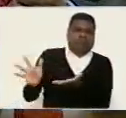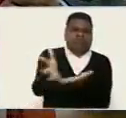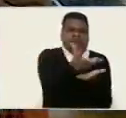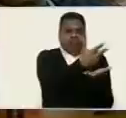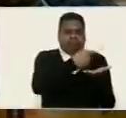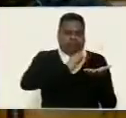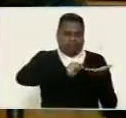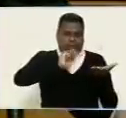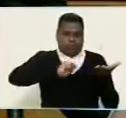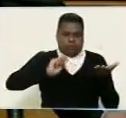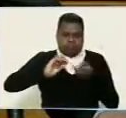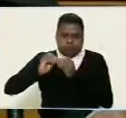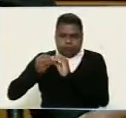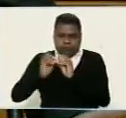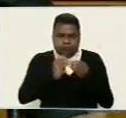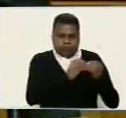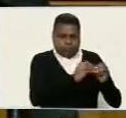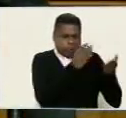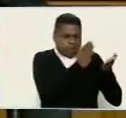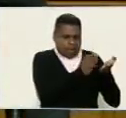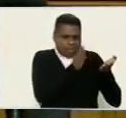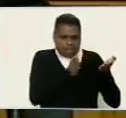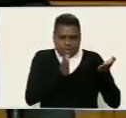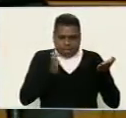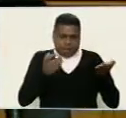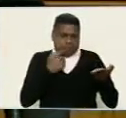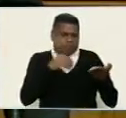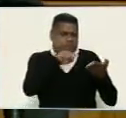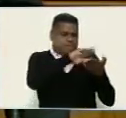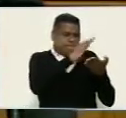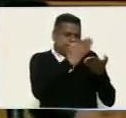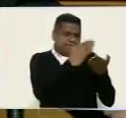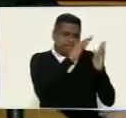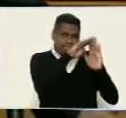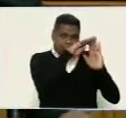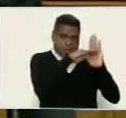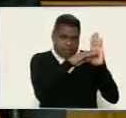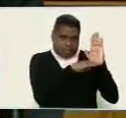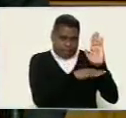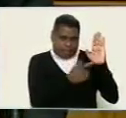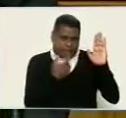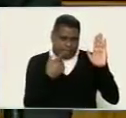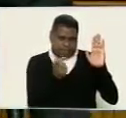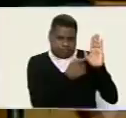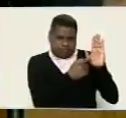sistematizarla y comenzar a funcionar. ¿Ah? También.